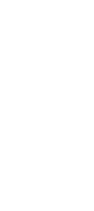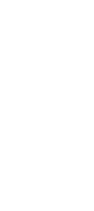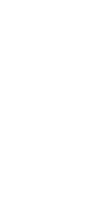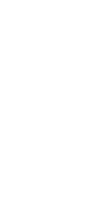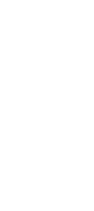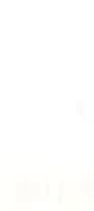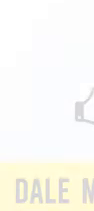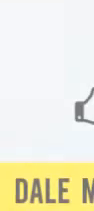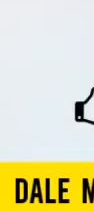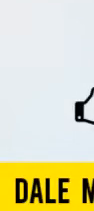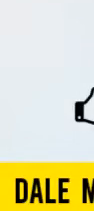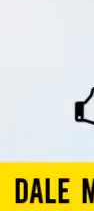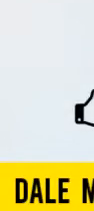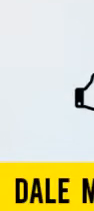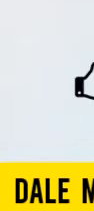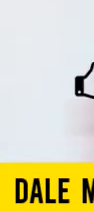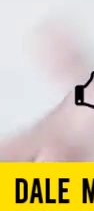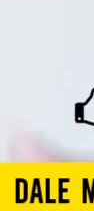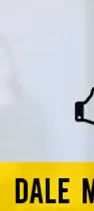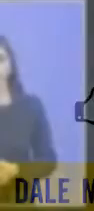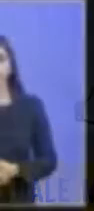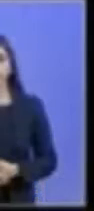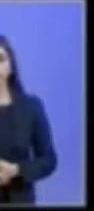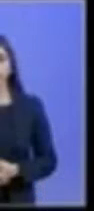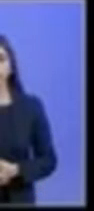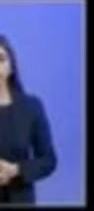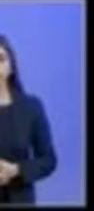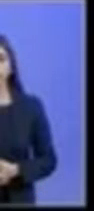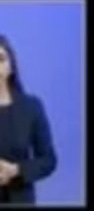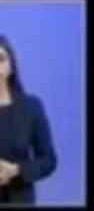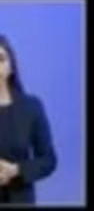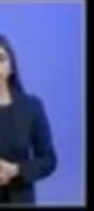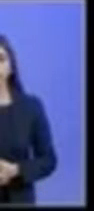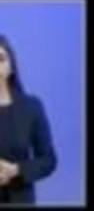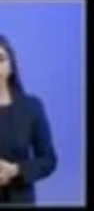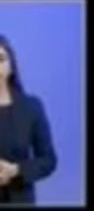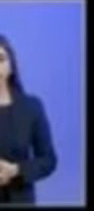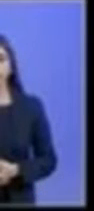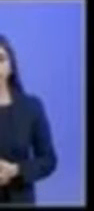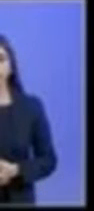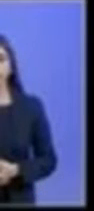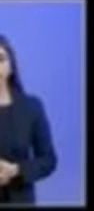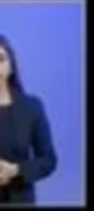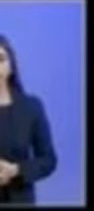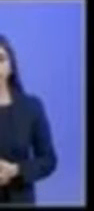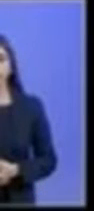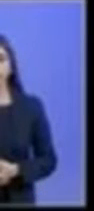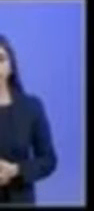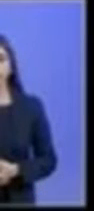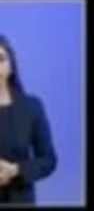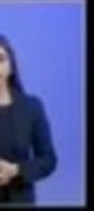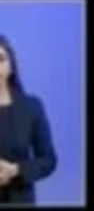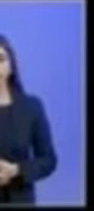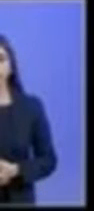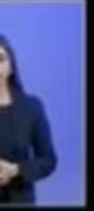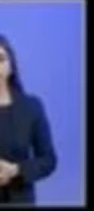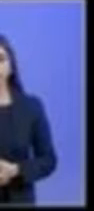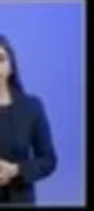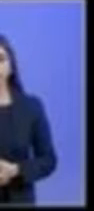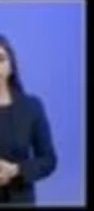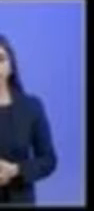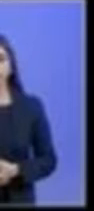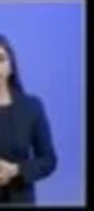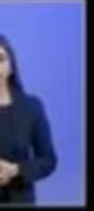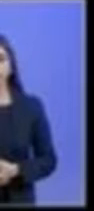votado. Bueno, el Tribunal Electoral es quien va a tener la última palabra. Y el Tribunal Electoral hace unos